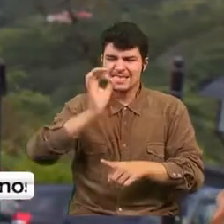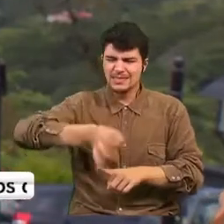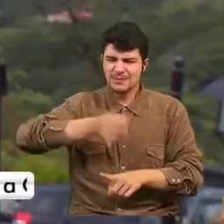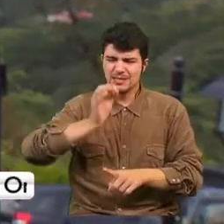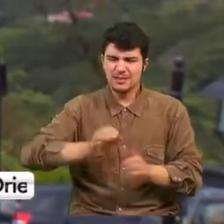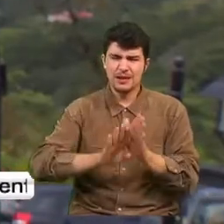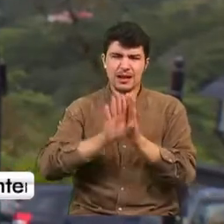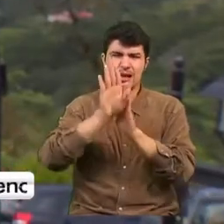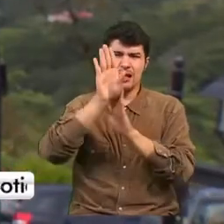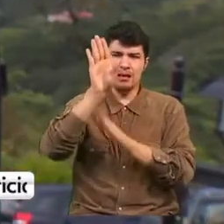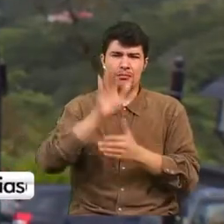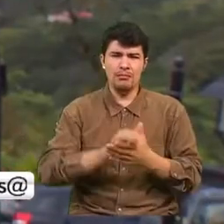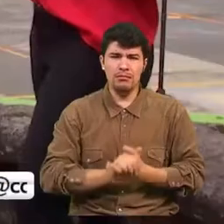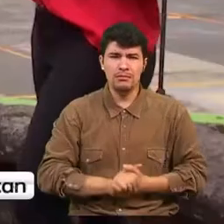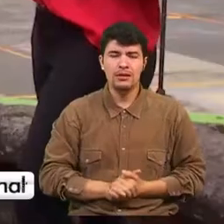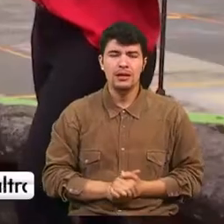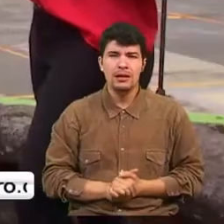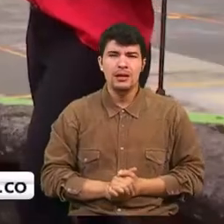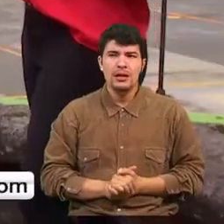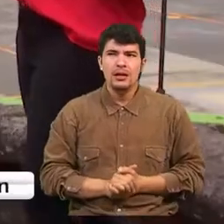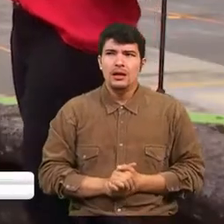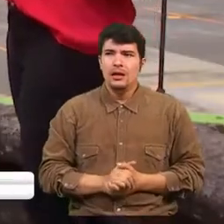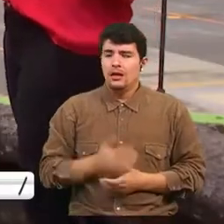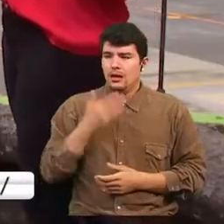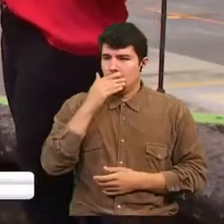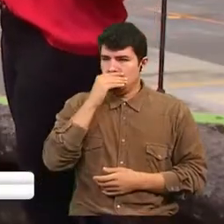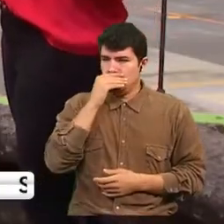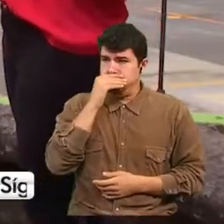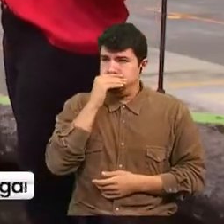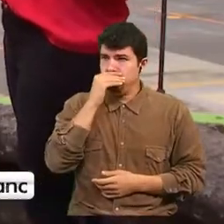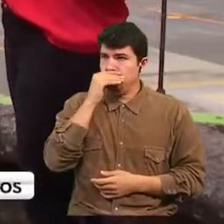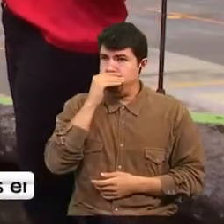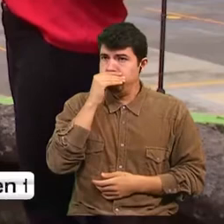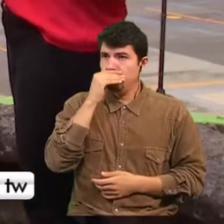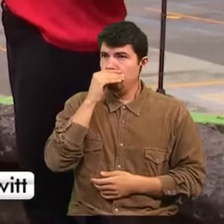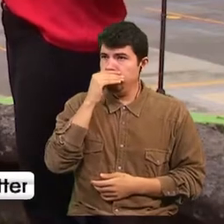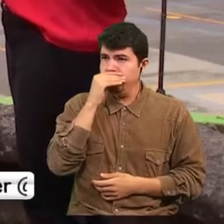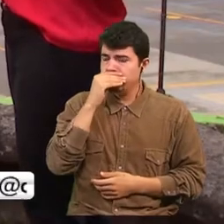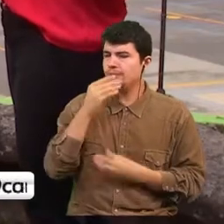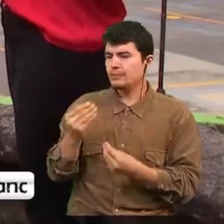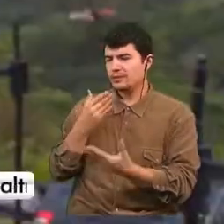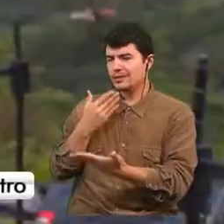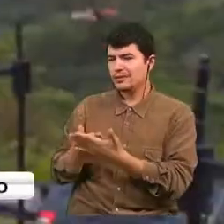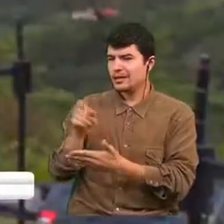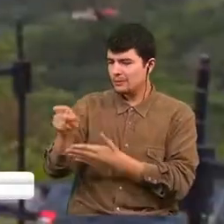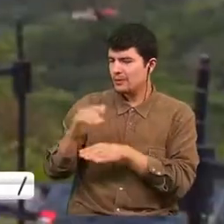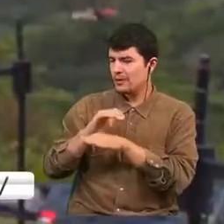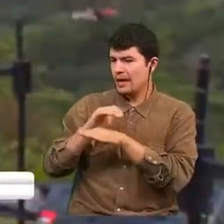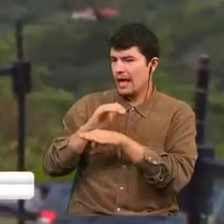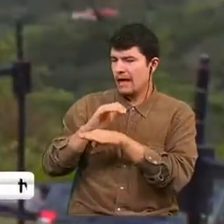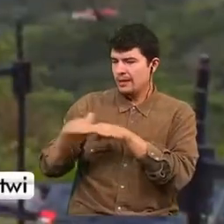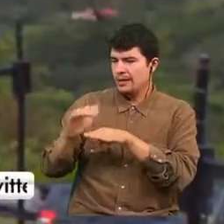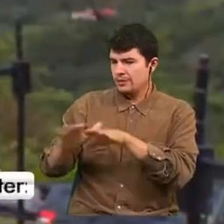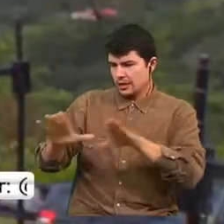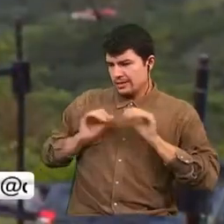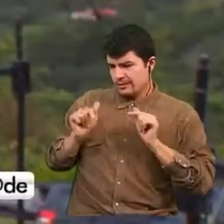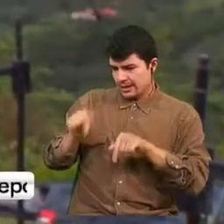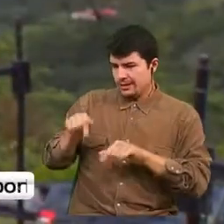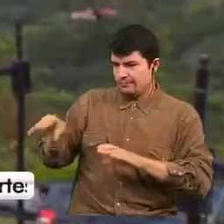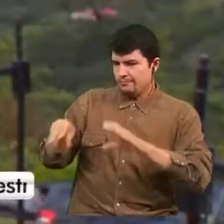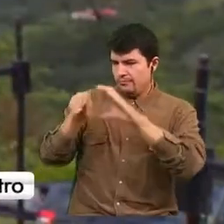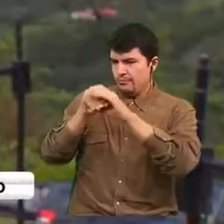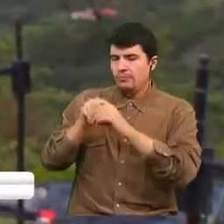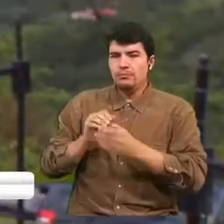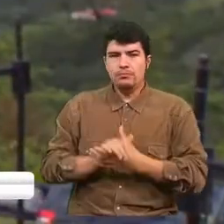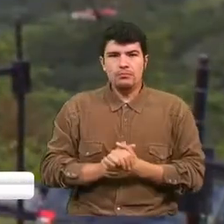como lo dice nuestro himno de Santander. Gobernador, muchas gracias por acompañarnos y aceptar la invitación a esta emisión especial de Oriente Noticias. No, a ustedes, John Pablo, muchas gracias